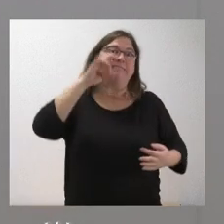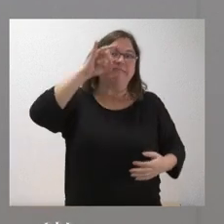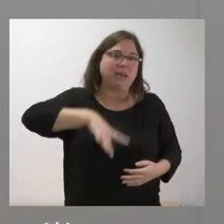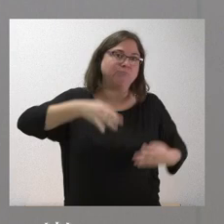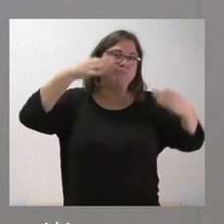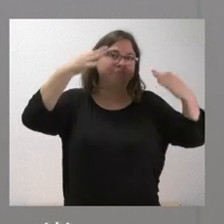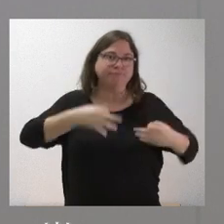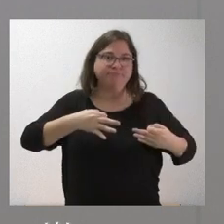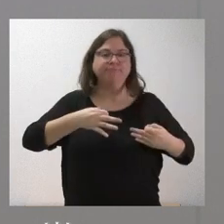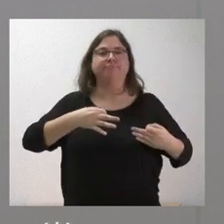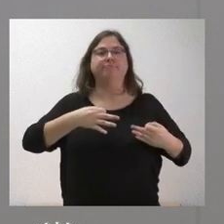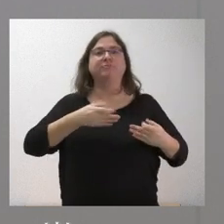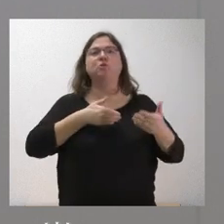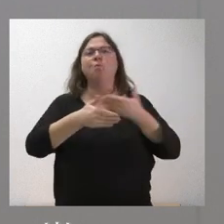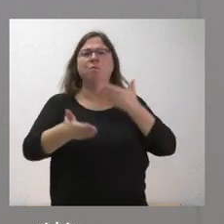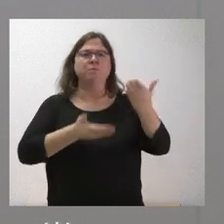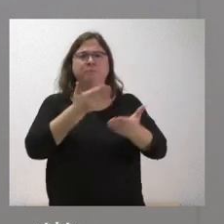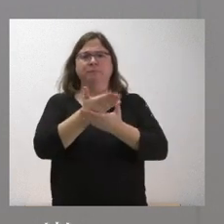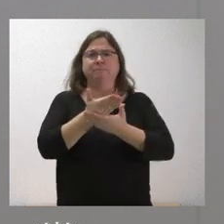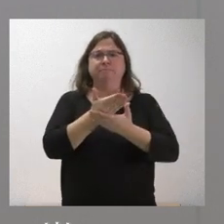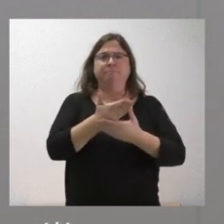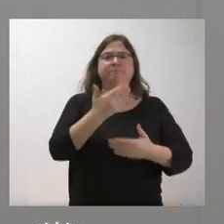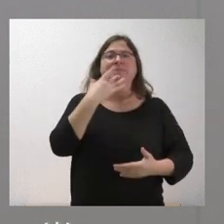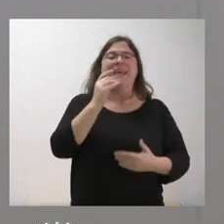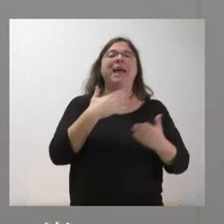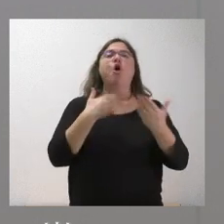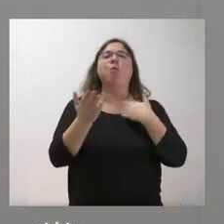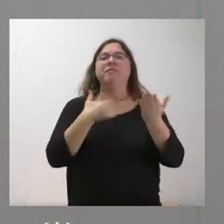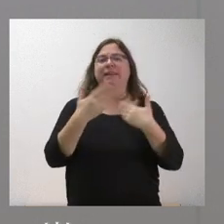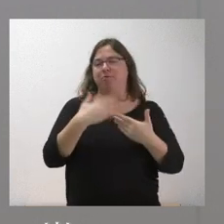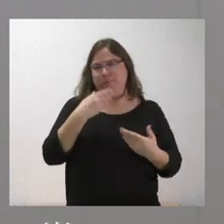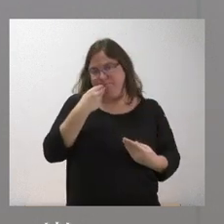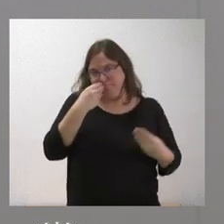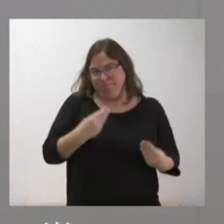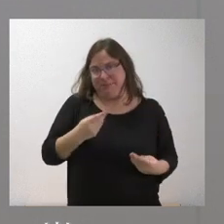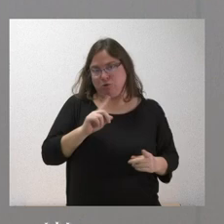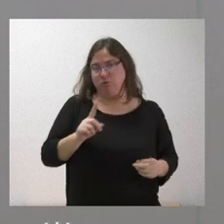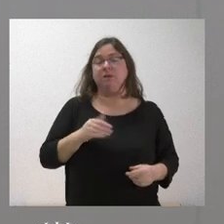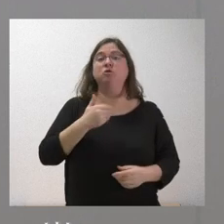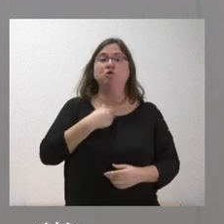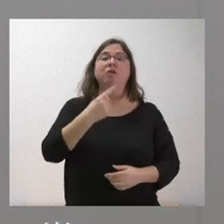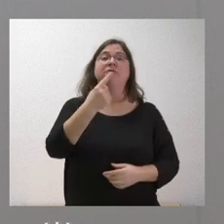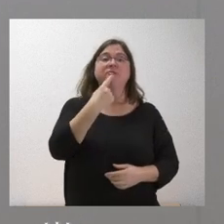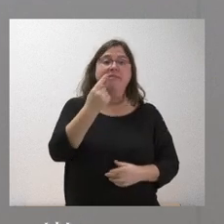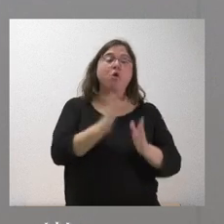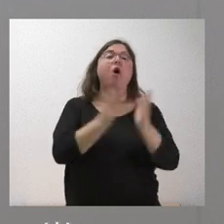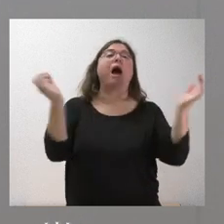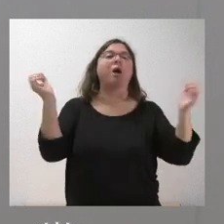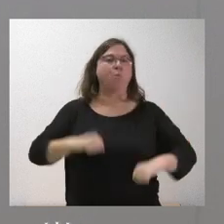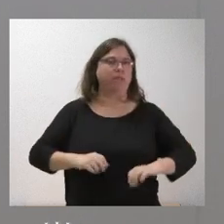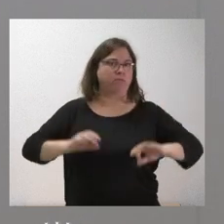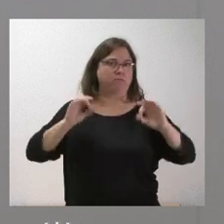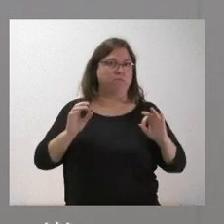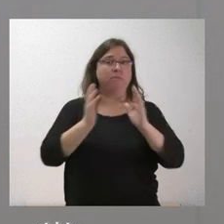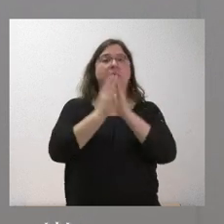eh cuando se planteó Cuáles fue las conversaciones que él pudo haber tenido yo lo que sí le digo es cuál es el acuerdo que se tuvo que es el